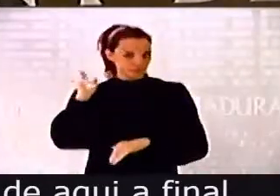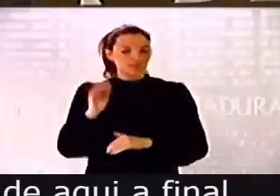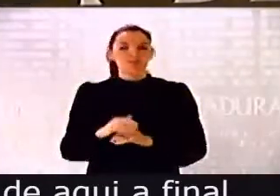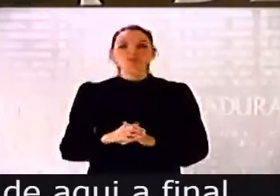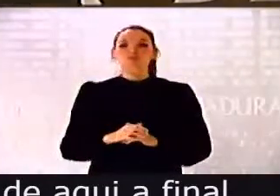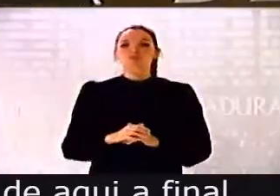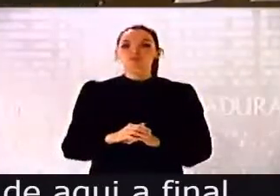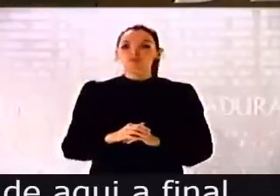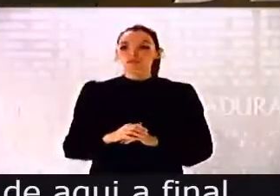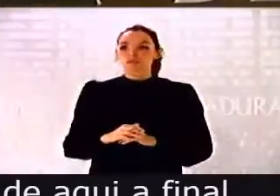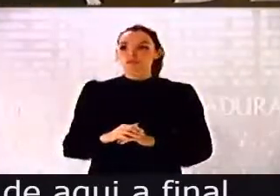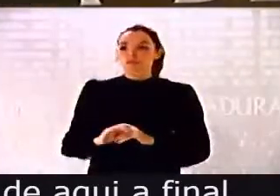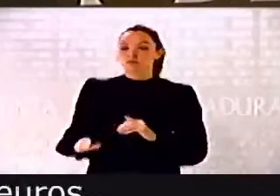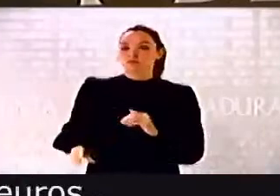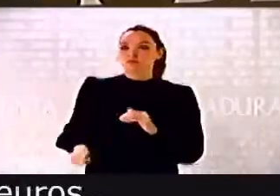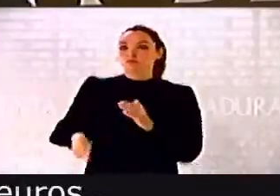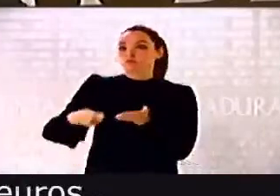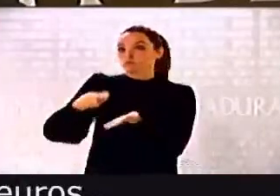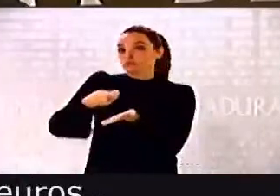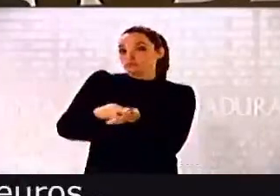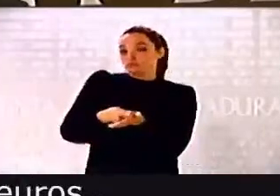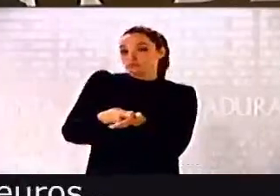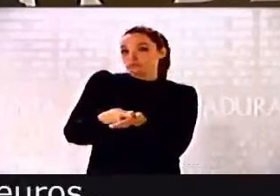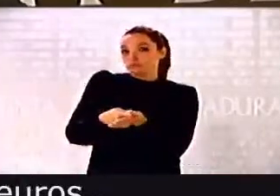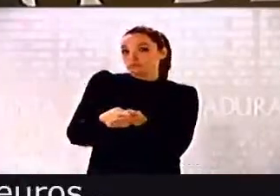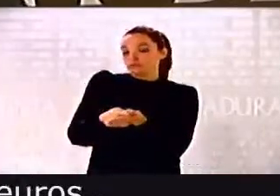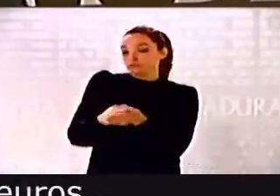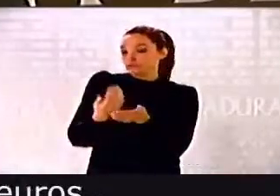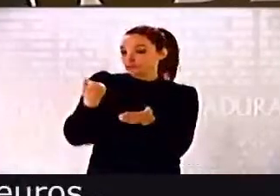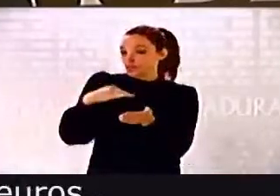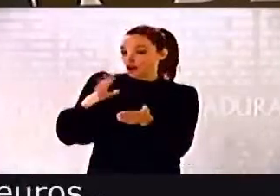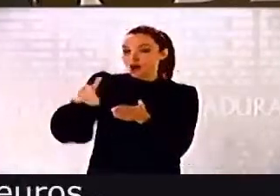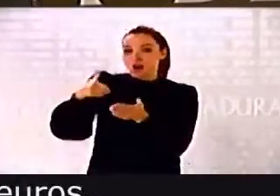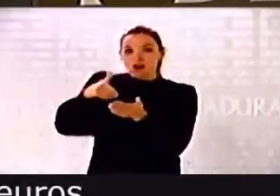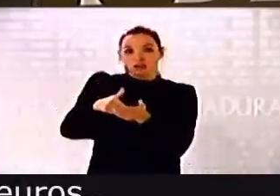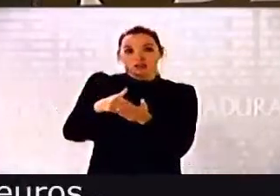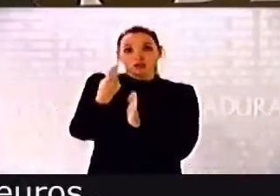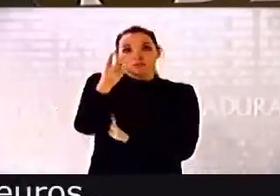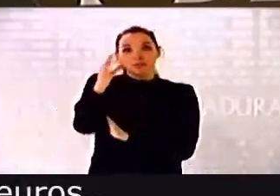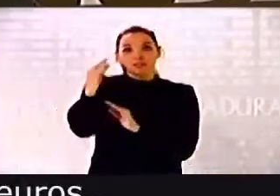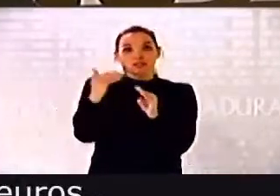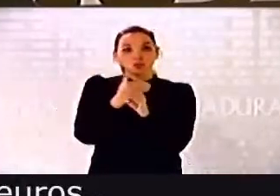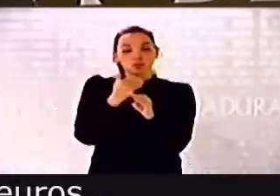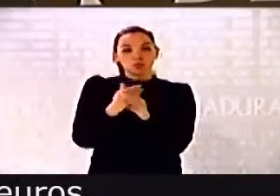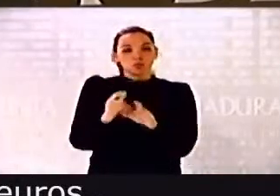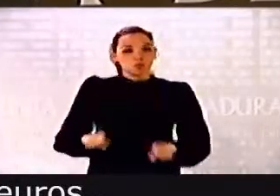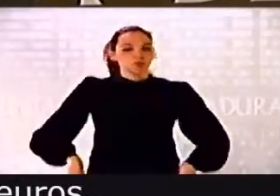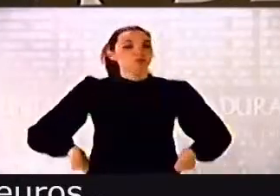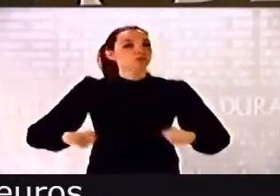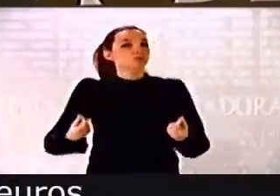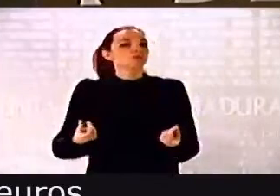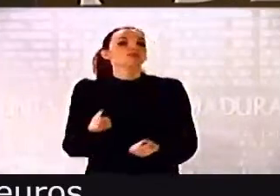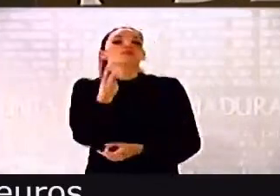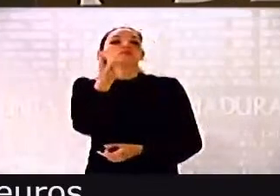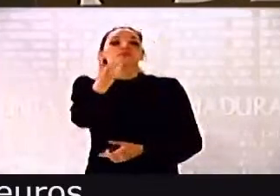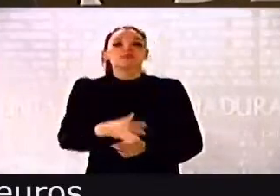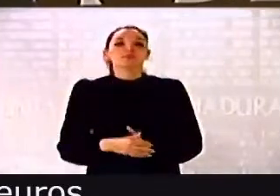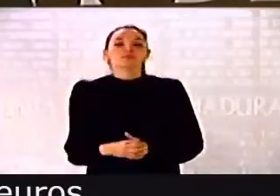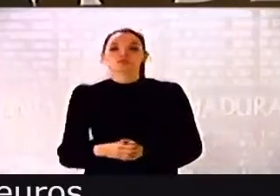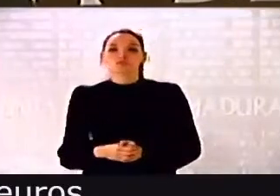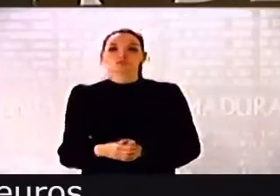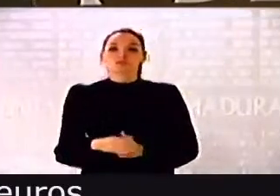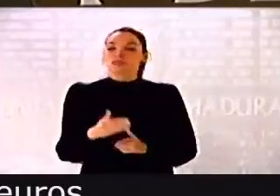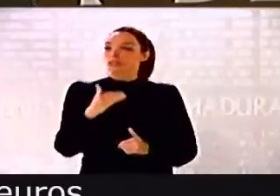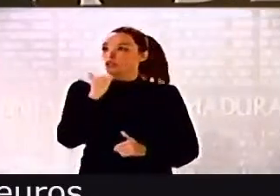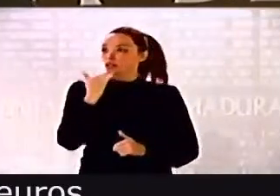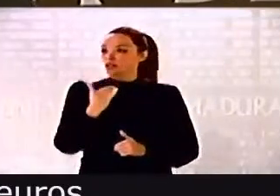La inversión que llevamos consolidada hasta el 20 de octubre es de